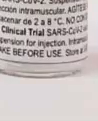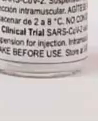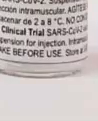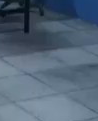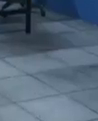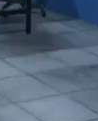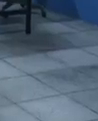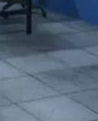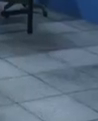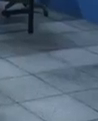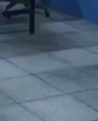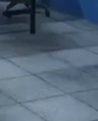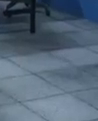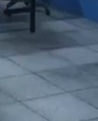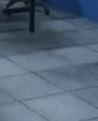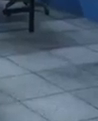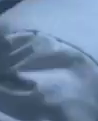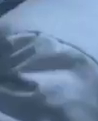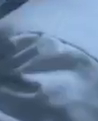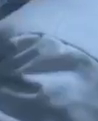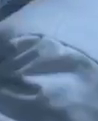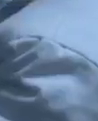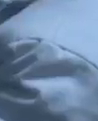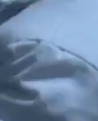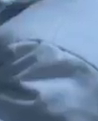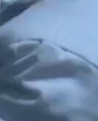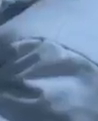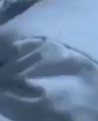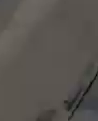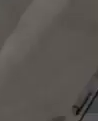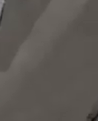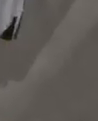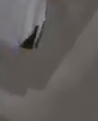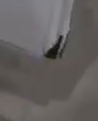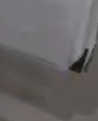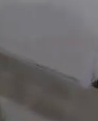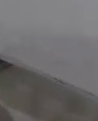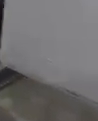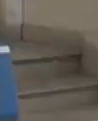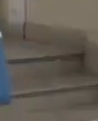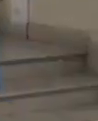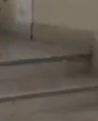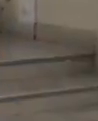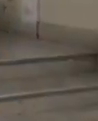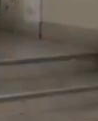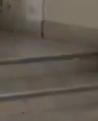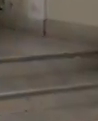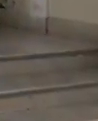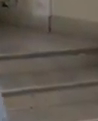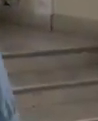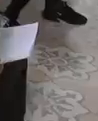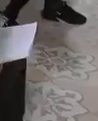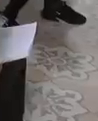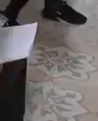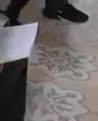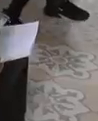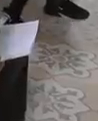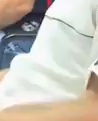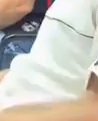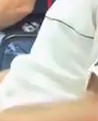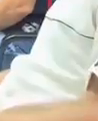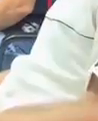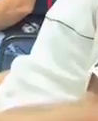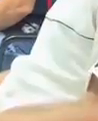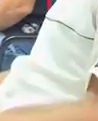esta tierra libre. ¿Qué patria es humanidad en este envase? Hay desvelos,